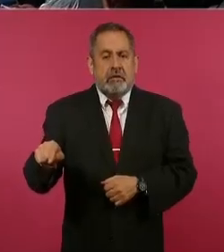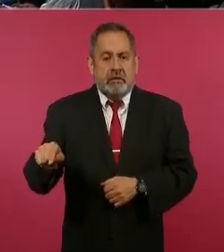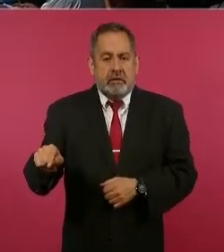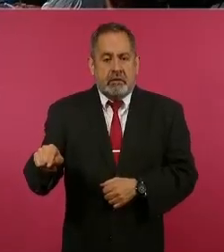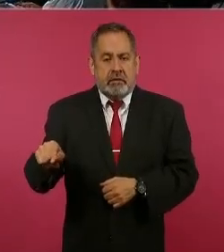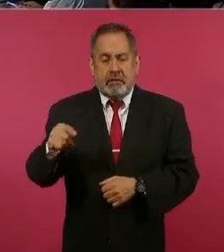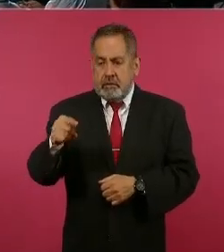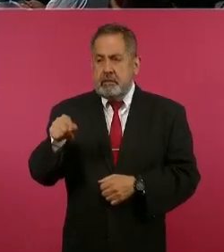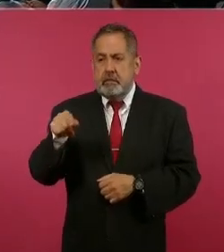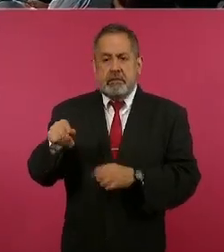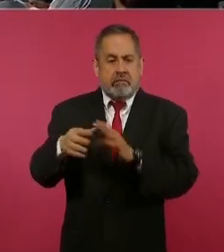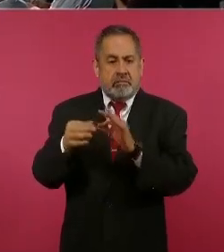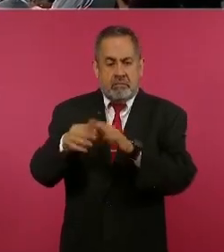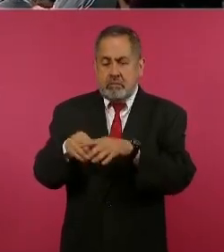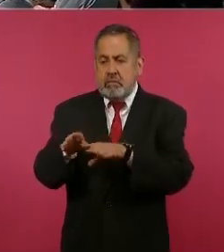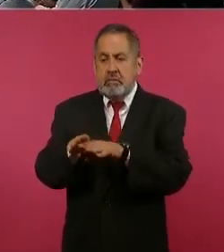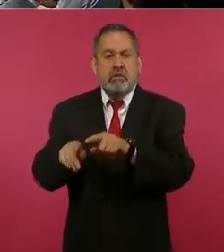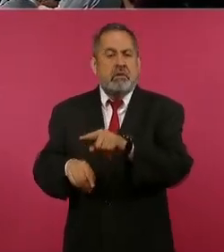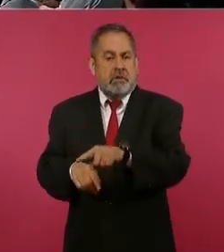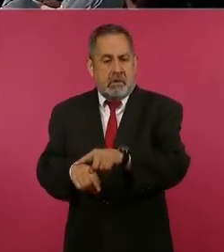y es lo que vamos a dejar